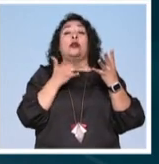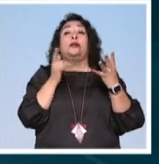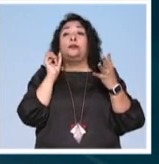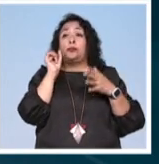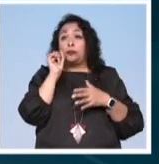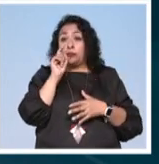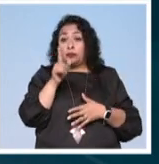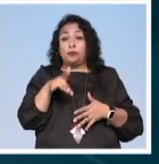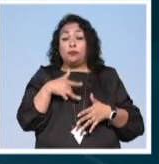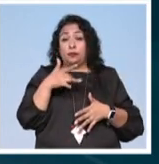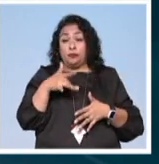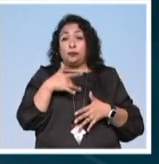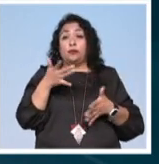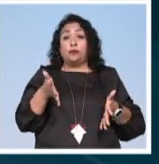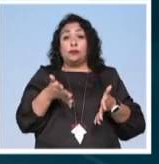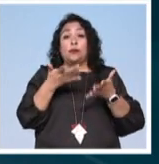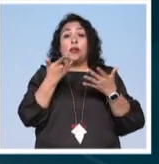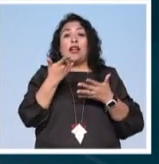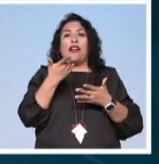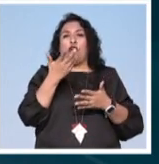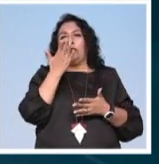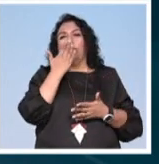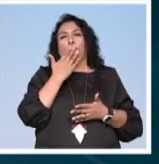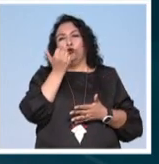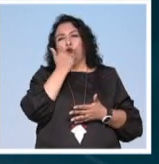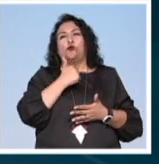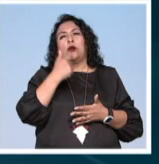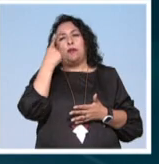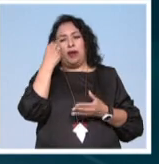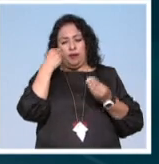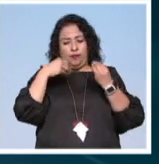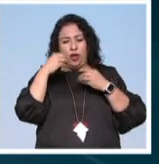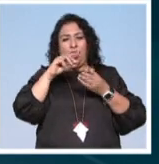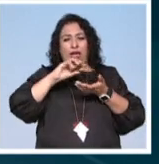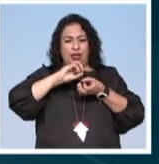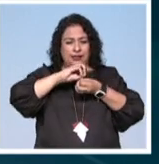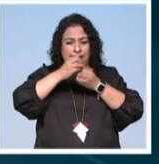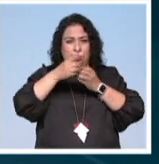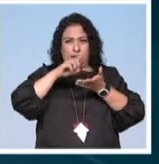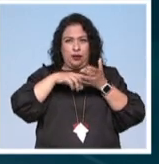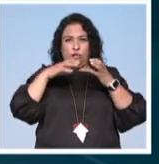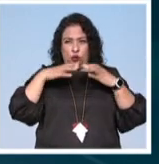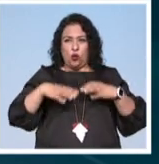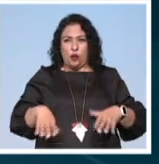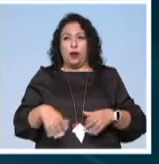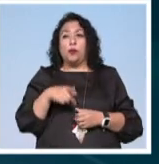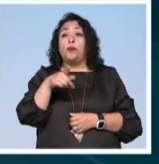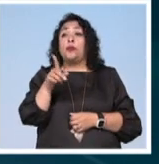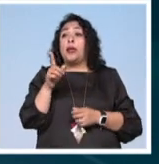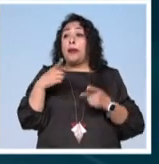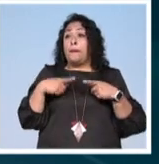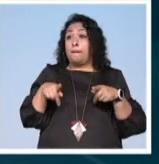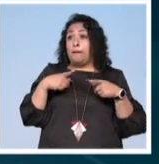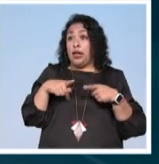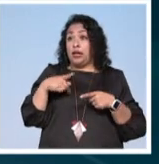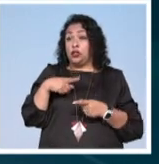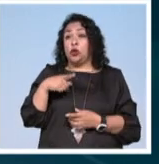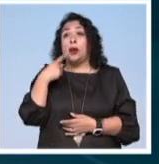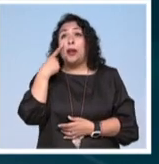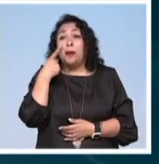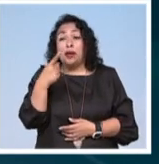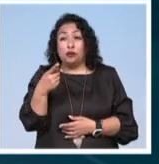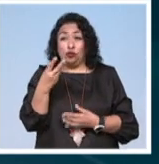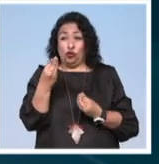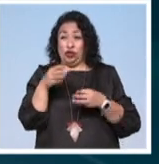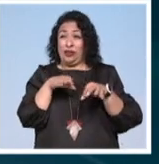Además, estimula la producción de glucosa para alimentar las células del cuerpo. Cuando una persona está sometida a una